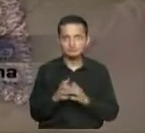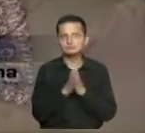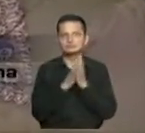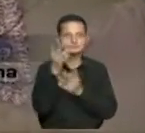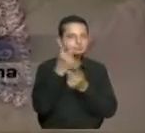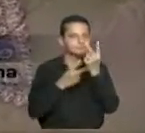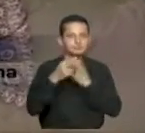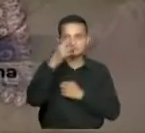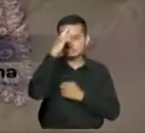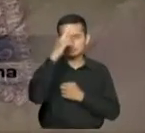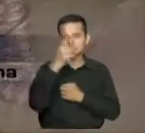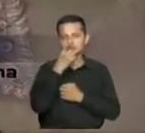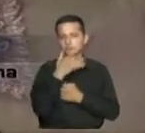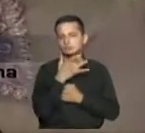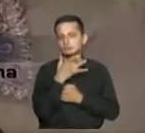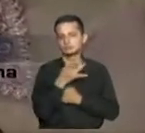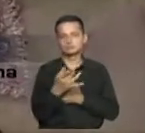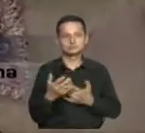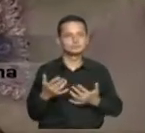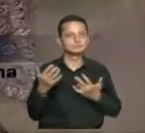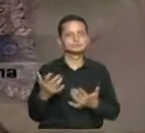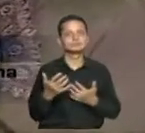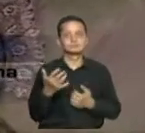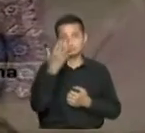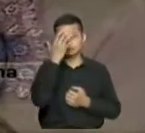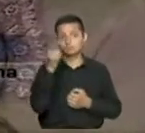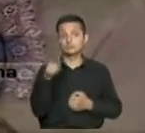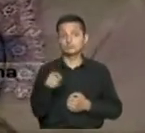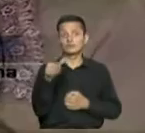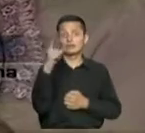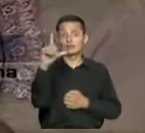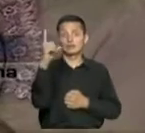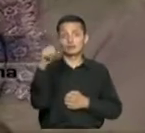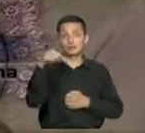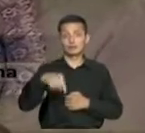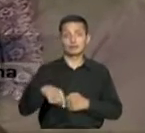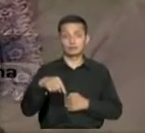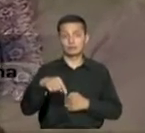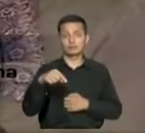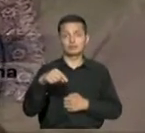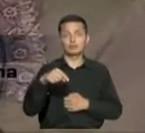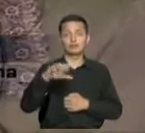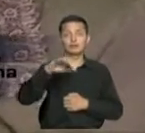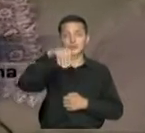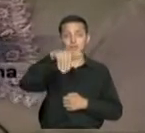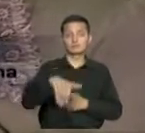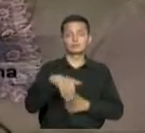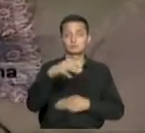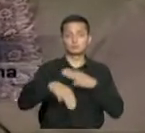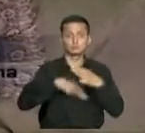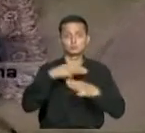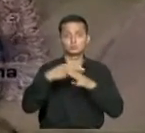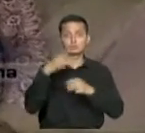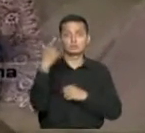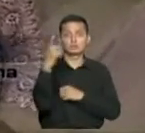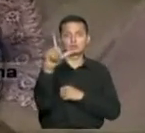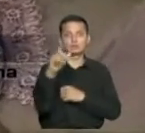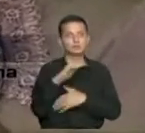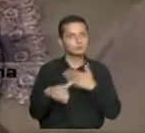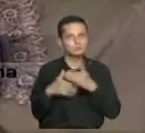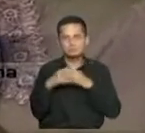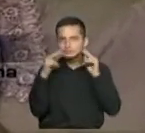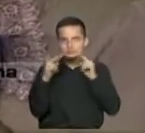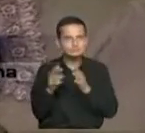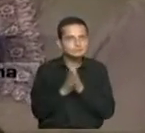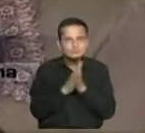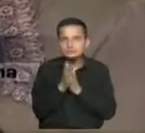a República Dominicana, porque él es un líder de América Latina y el mundo, y todo el mundo está pendiente a su llegada